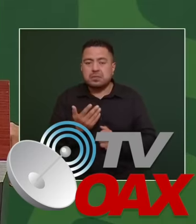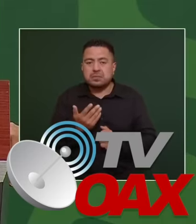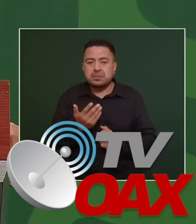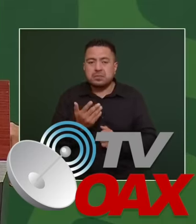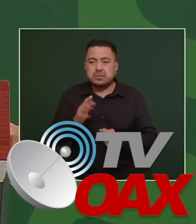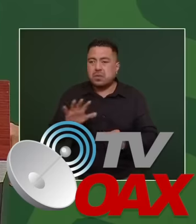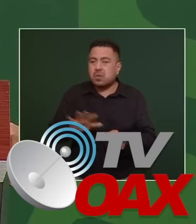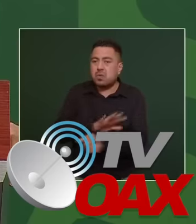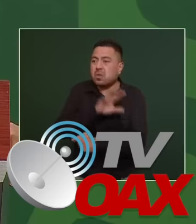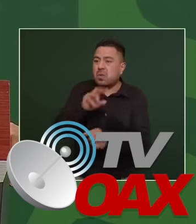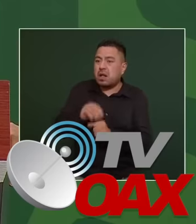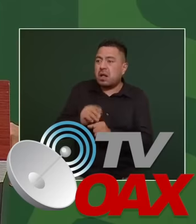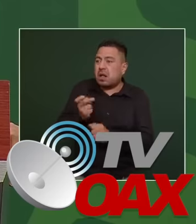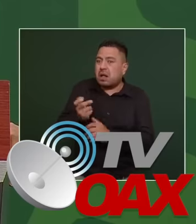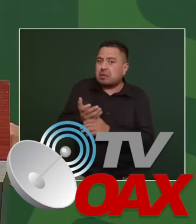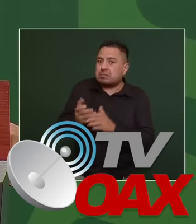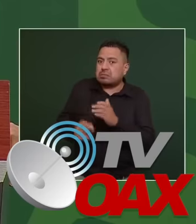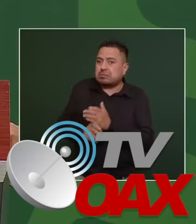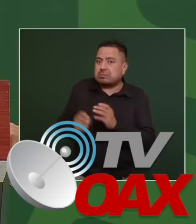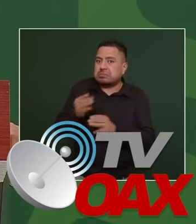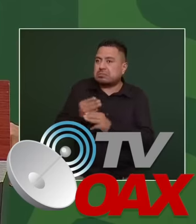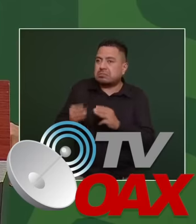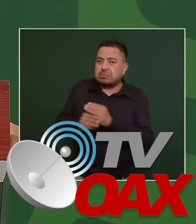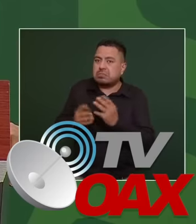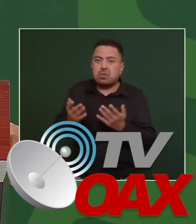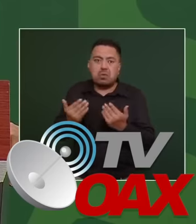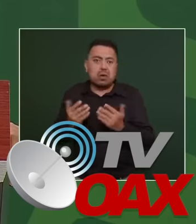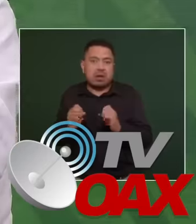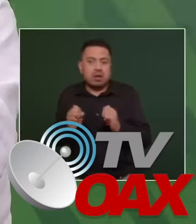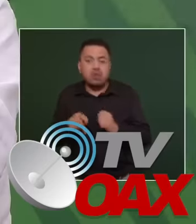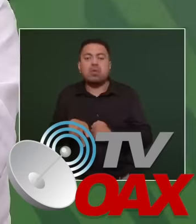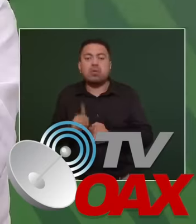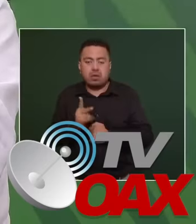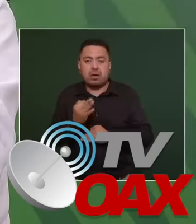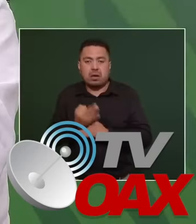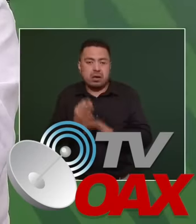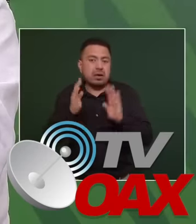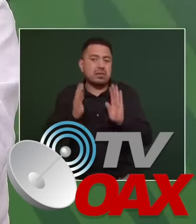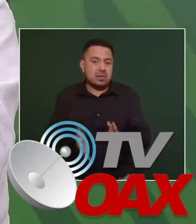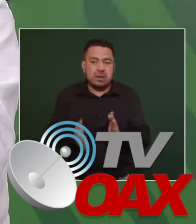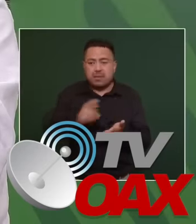todos estos electrodomésticos. Ya tenemos adquiridos,